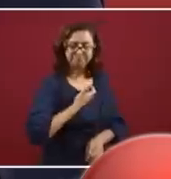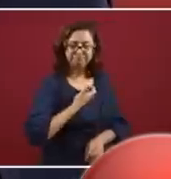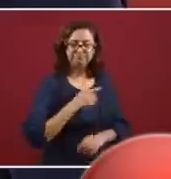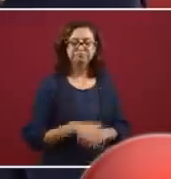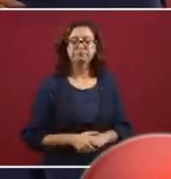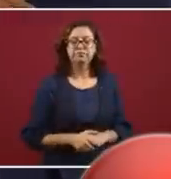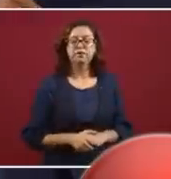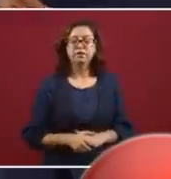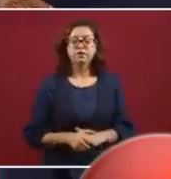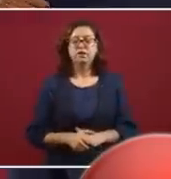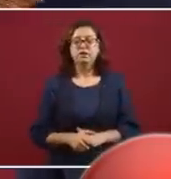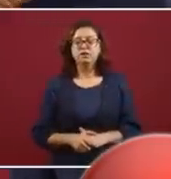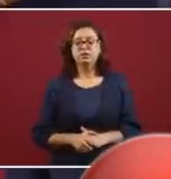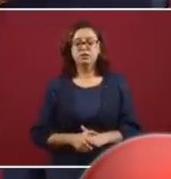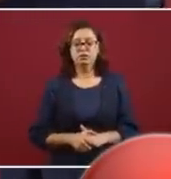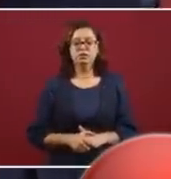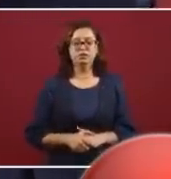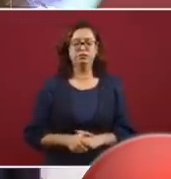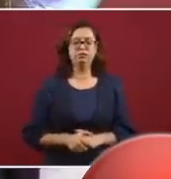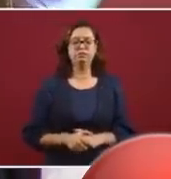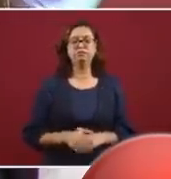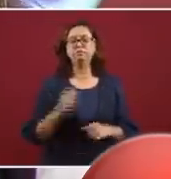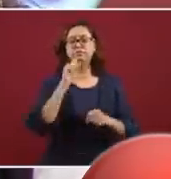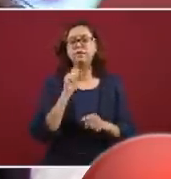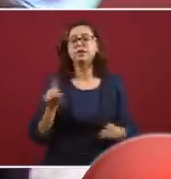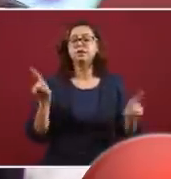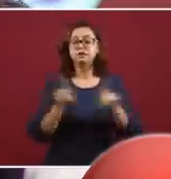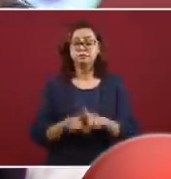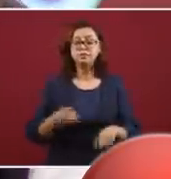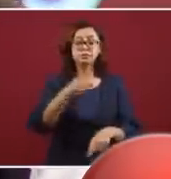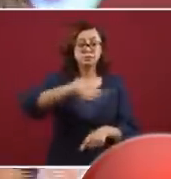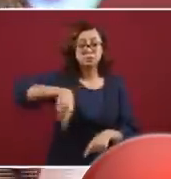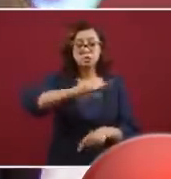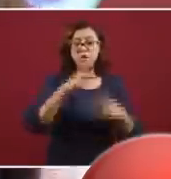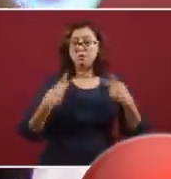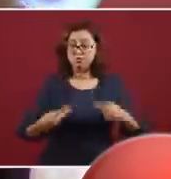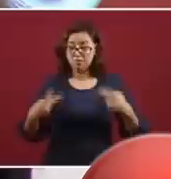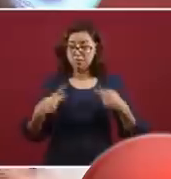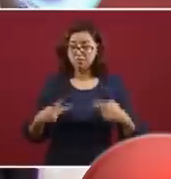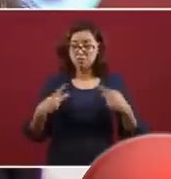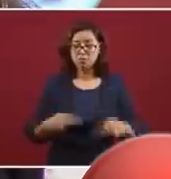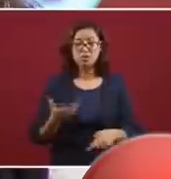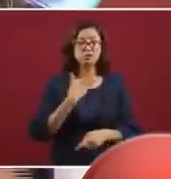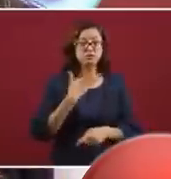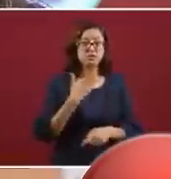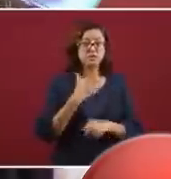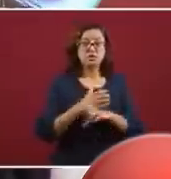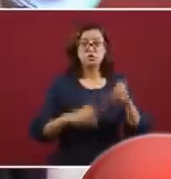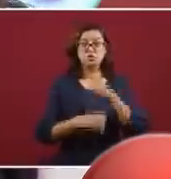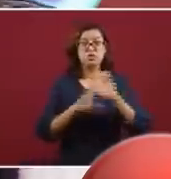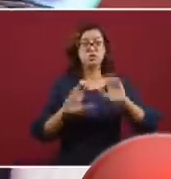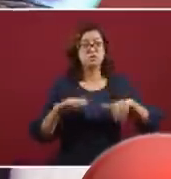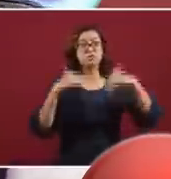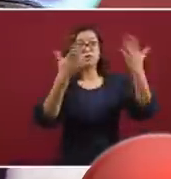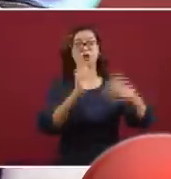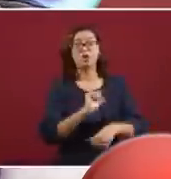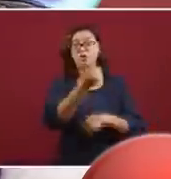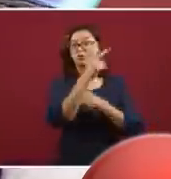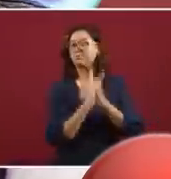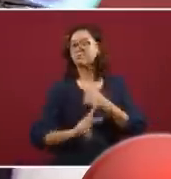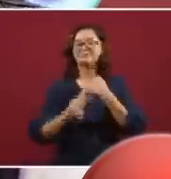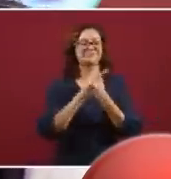Y también, pues bueno, también no basta que las personas o los contribuyentes tengan bienes fuera de México, porque necesitamos la